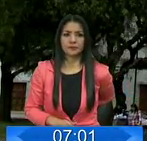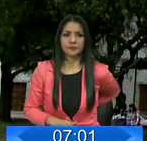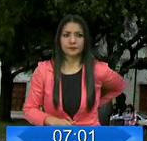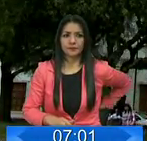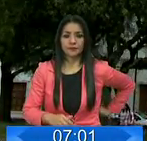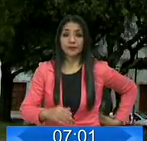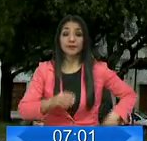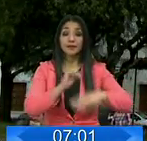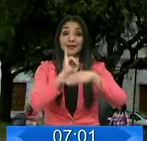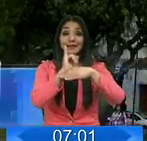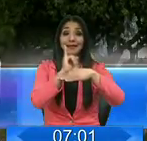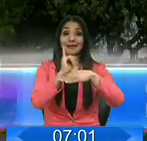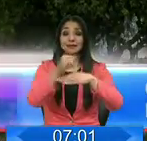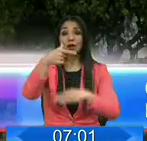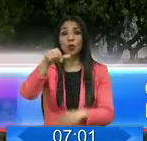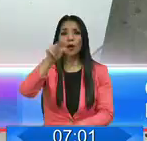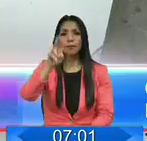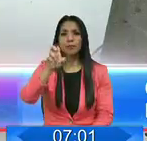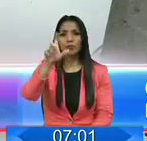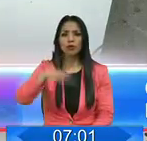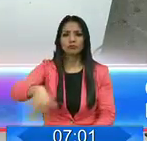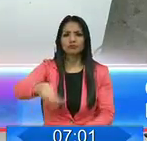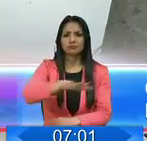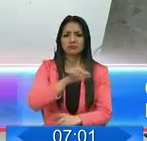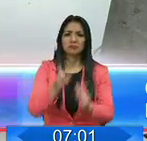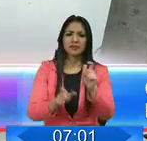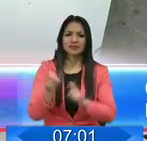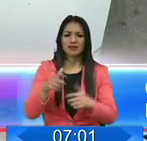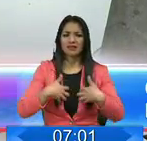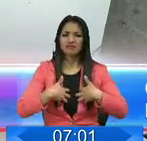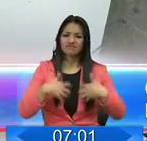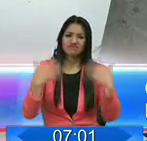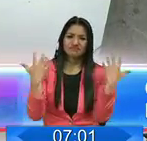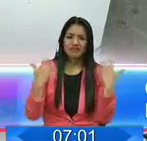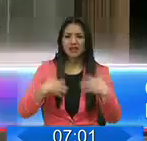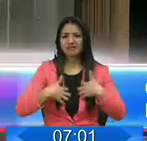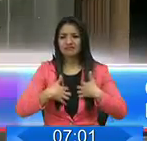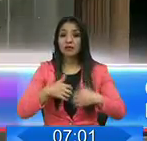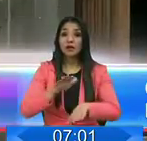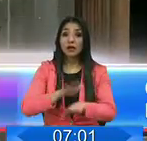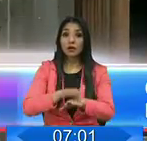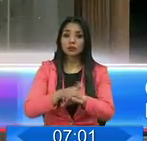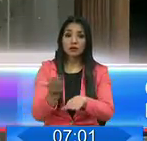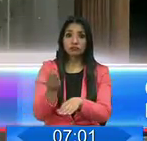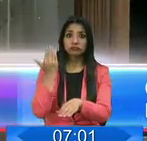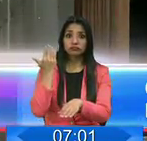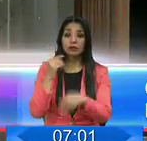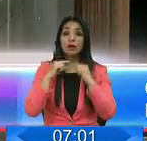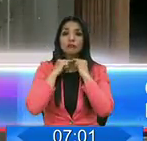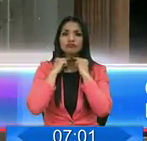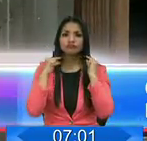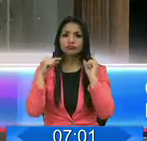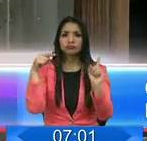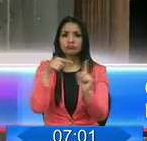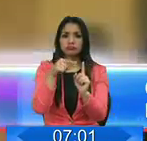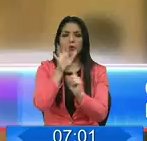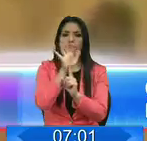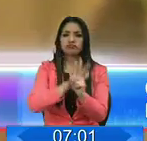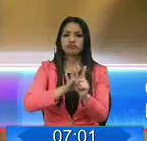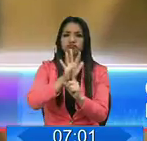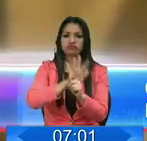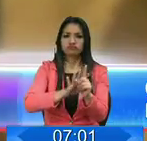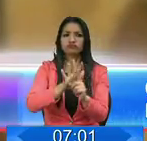se siente incomodidad. El ambiente se tornó tenso luego de un escándalo de un presunto abuso sexual en la que